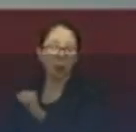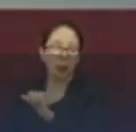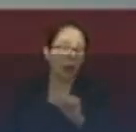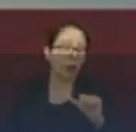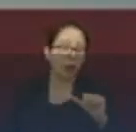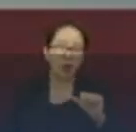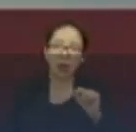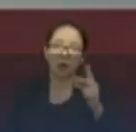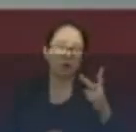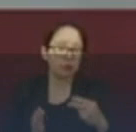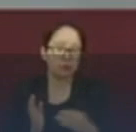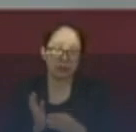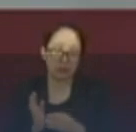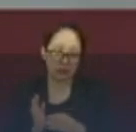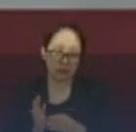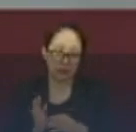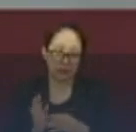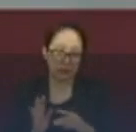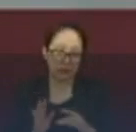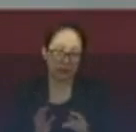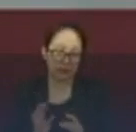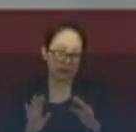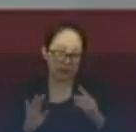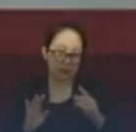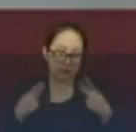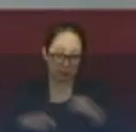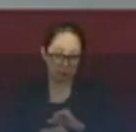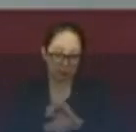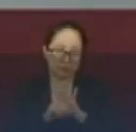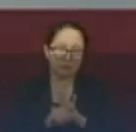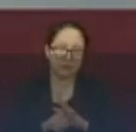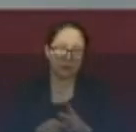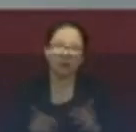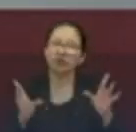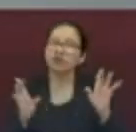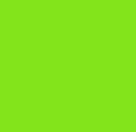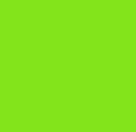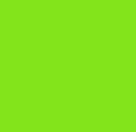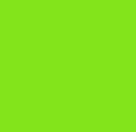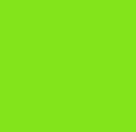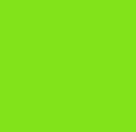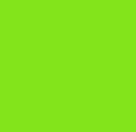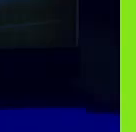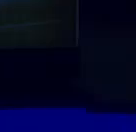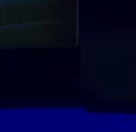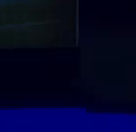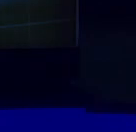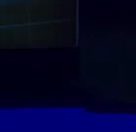poco más de 2.000 casos esto se ve reflejado en las diferentes zonas del estado